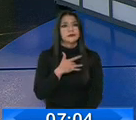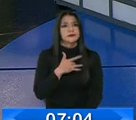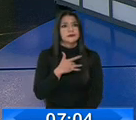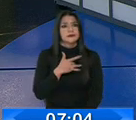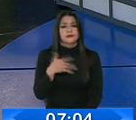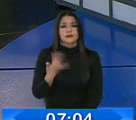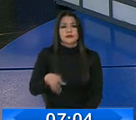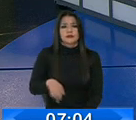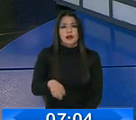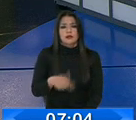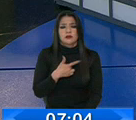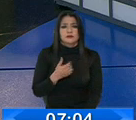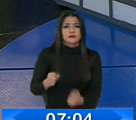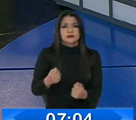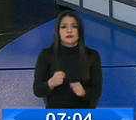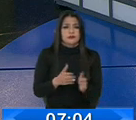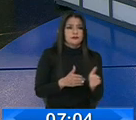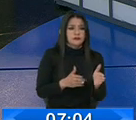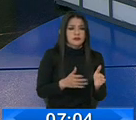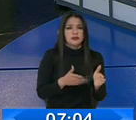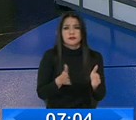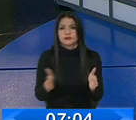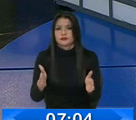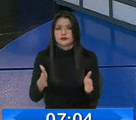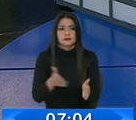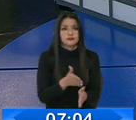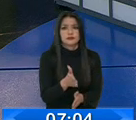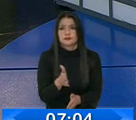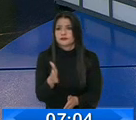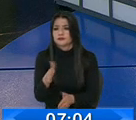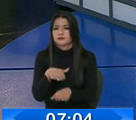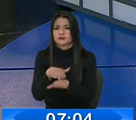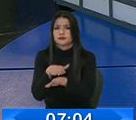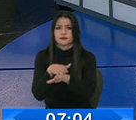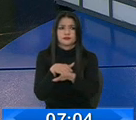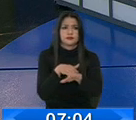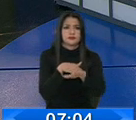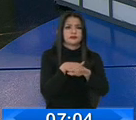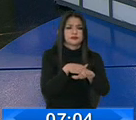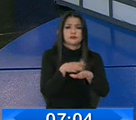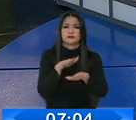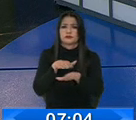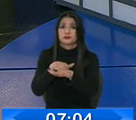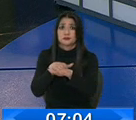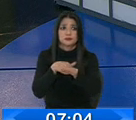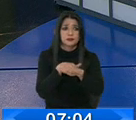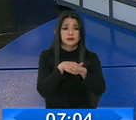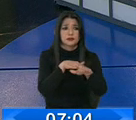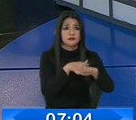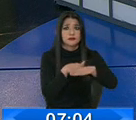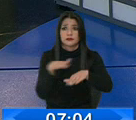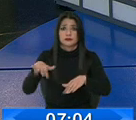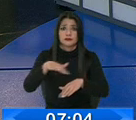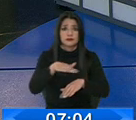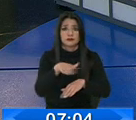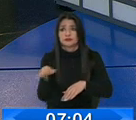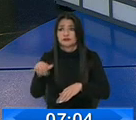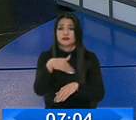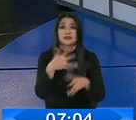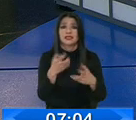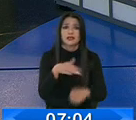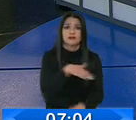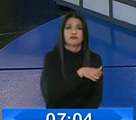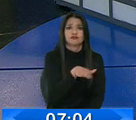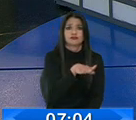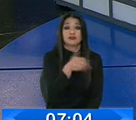ratonera, porque iba de aquí así, así, así, así, así, así. Y claro, para tratar de encontrar una ruta de salida de